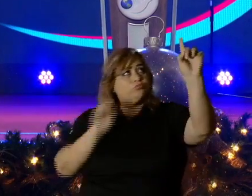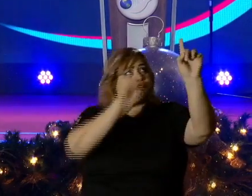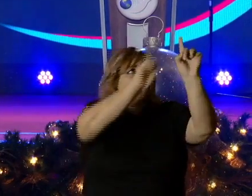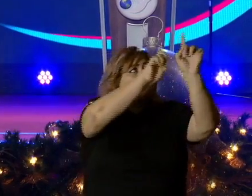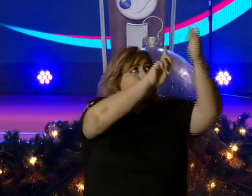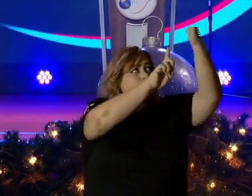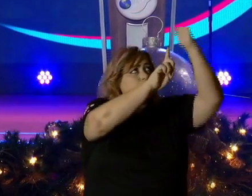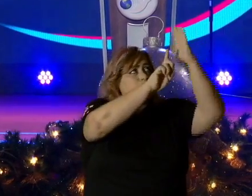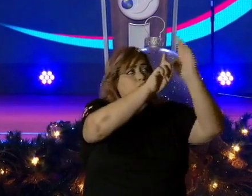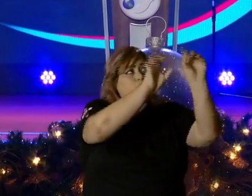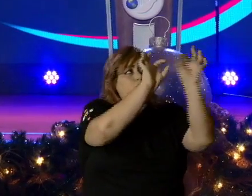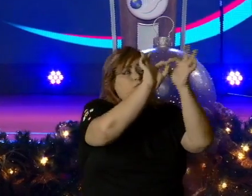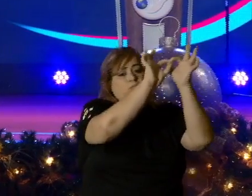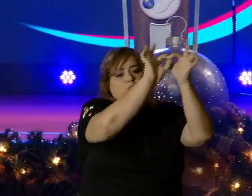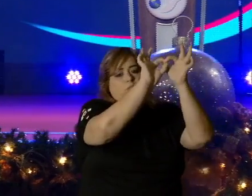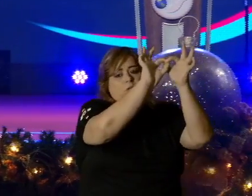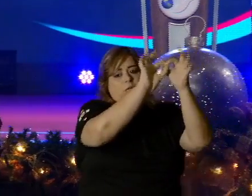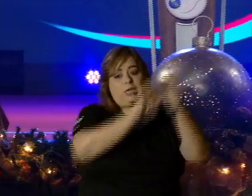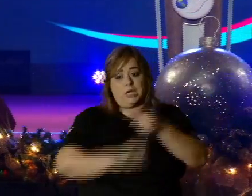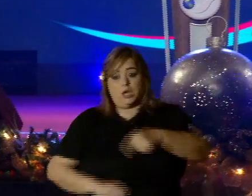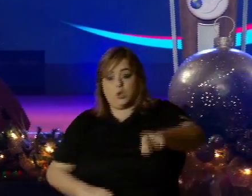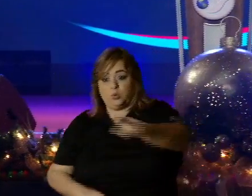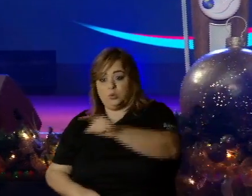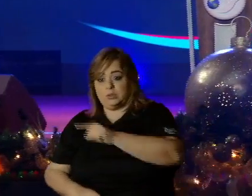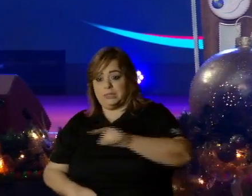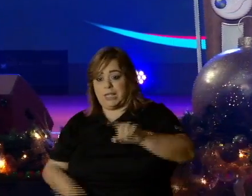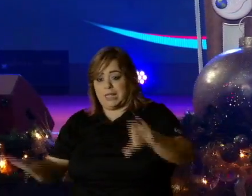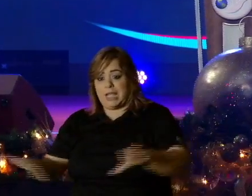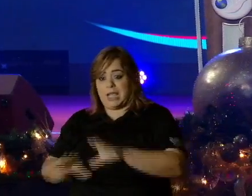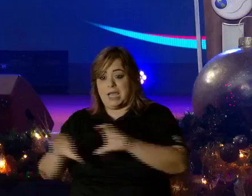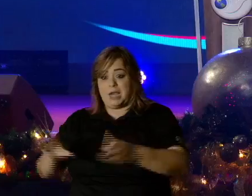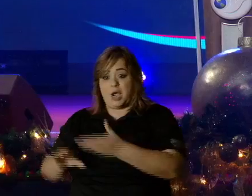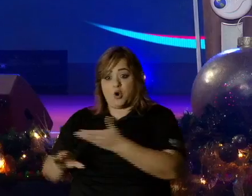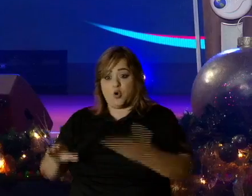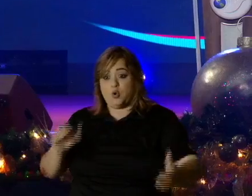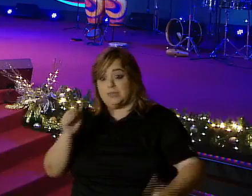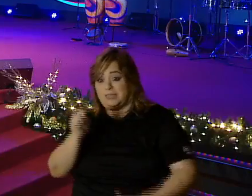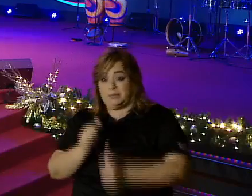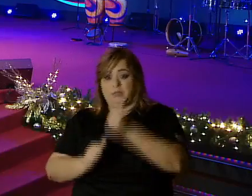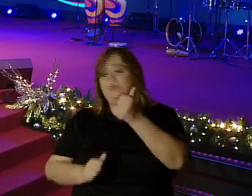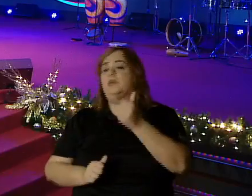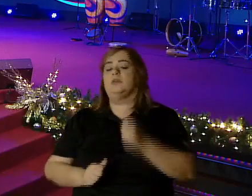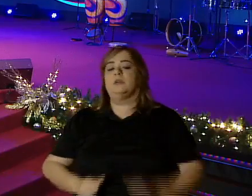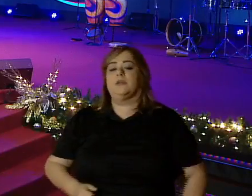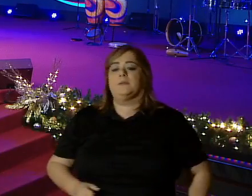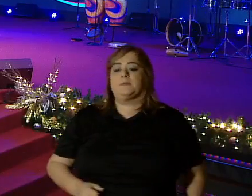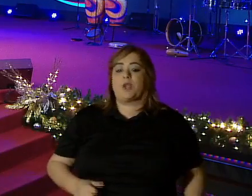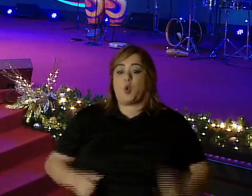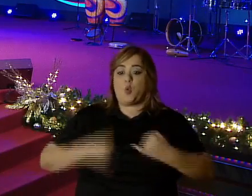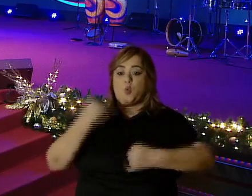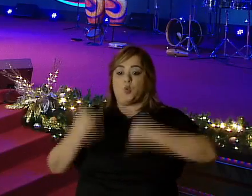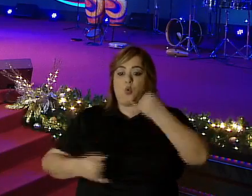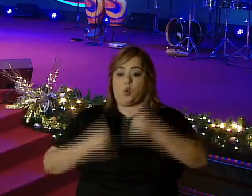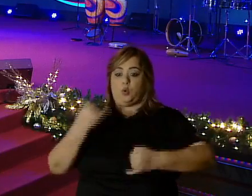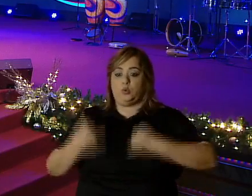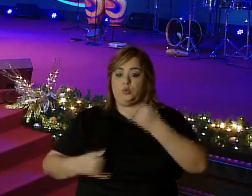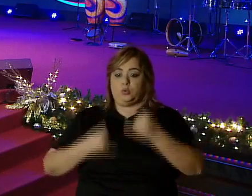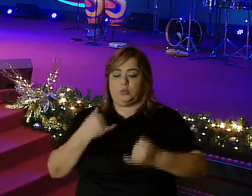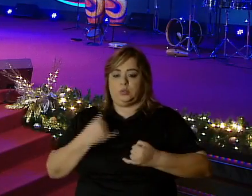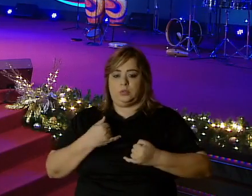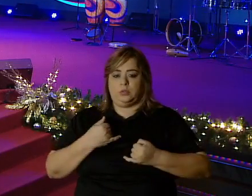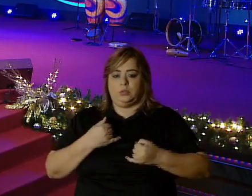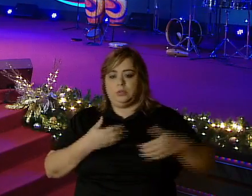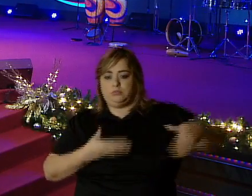mayores. Oh, gloria a Dios. Óleo de gozo en lugar de luto. Manto,